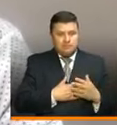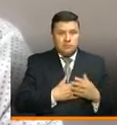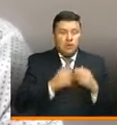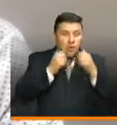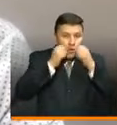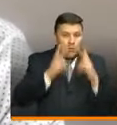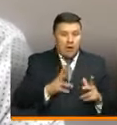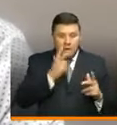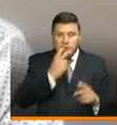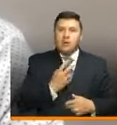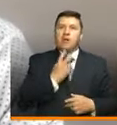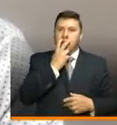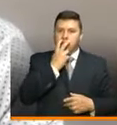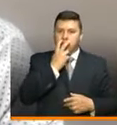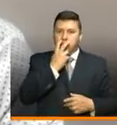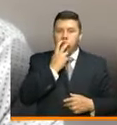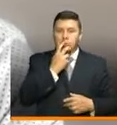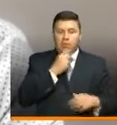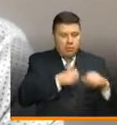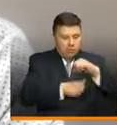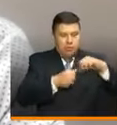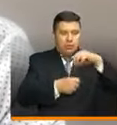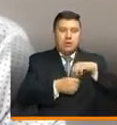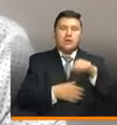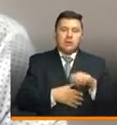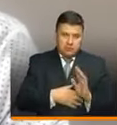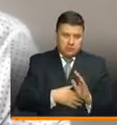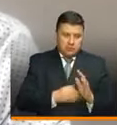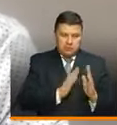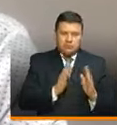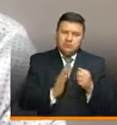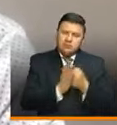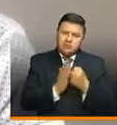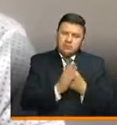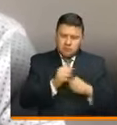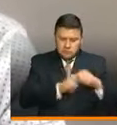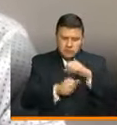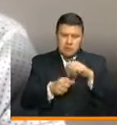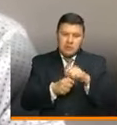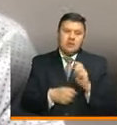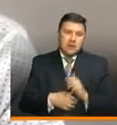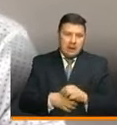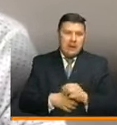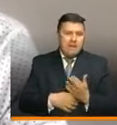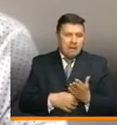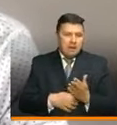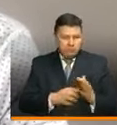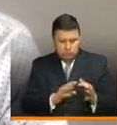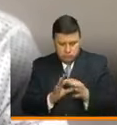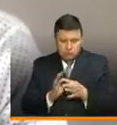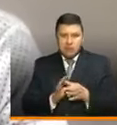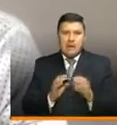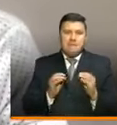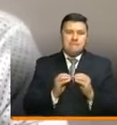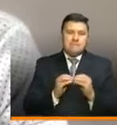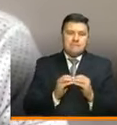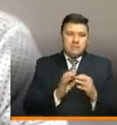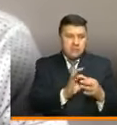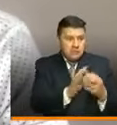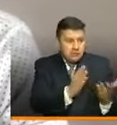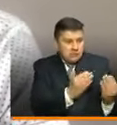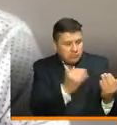para que se puedan eventualmente utilizar y producir masivamente. El siguiente reto es el de producirlo, y para eso estamos uniendo cadenas